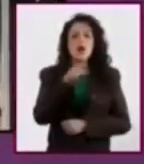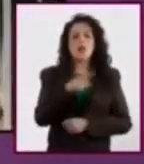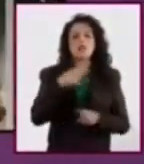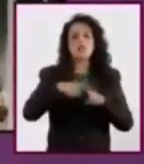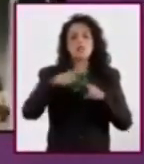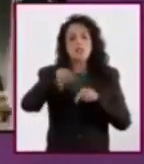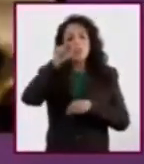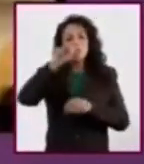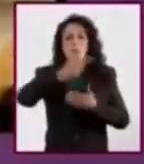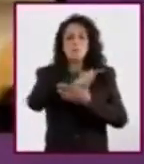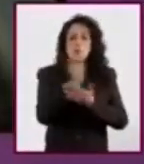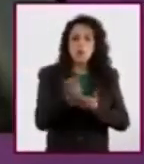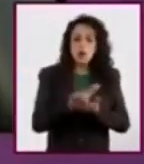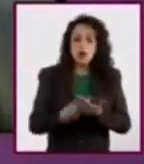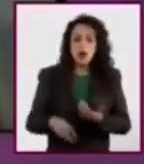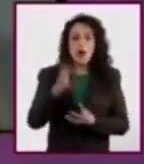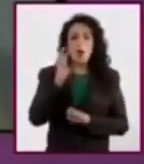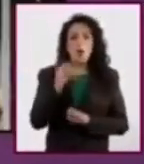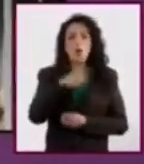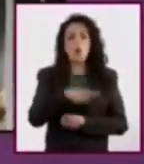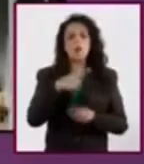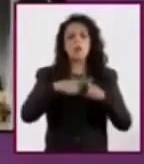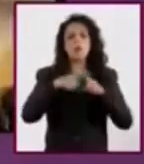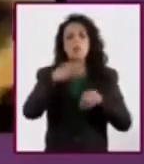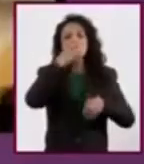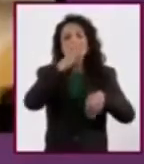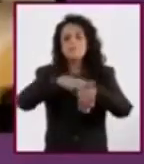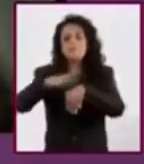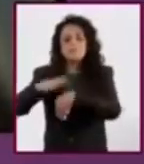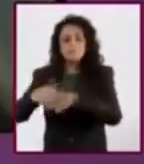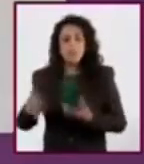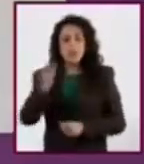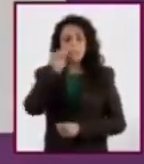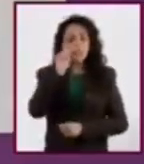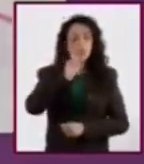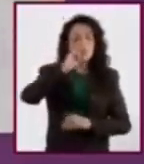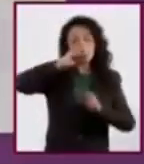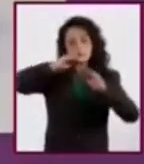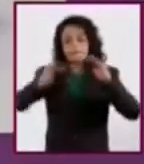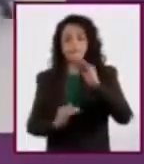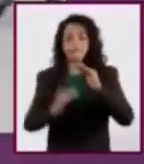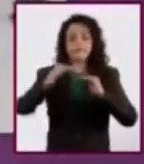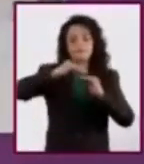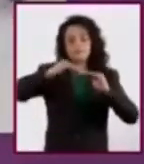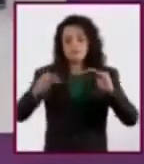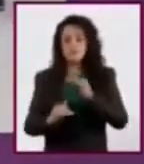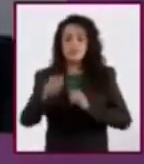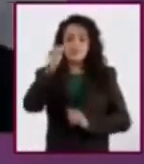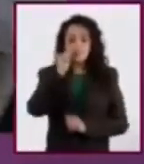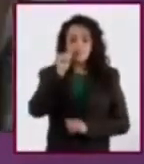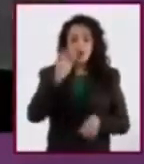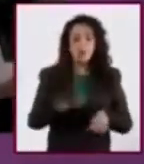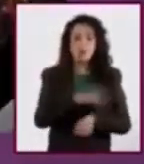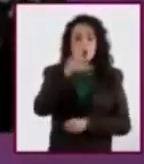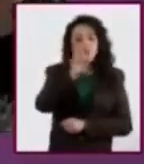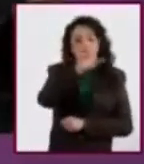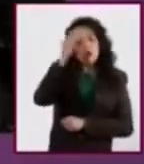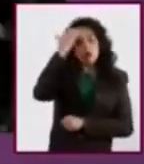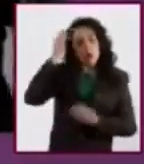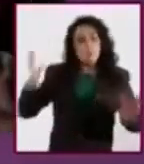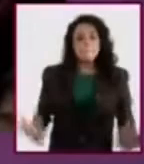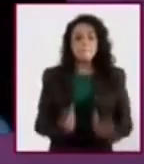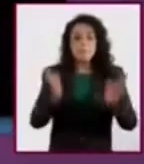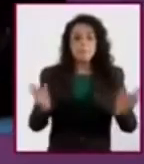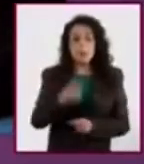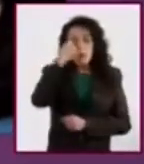de televisión envían mensajes que ponen a las mujeres en desventaja, pues no las reconocen ni las motivan a participar en la